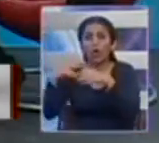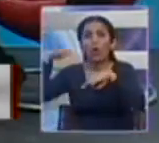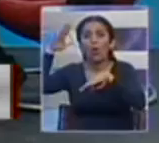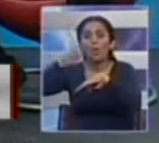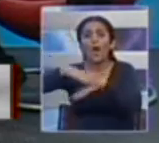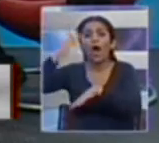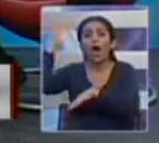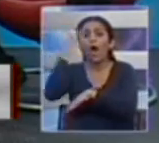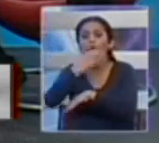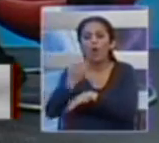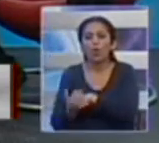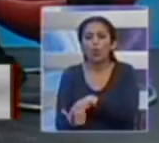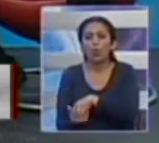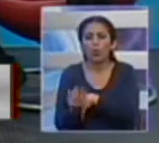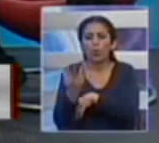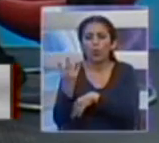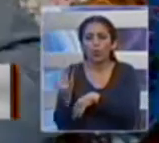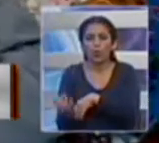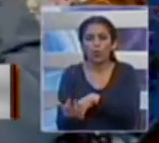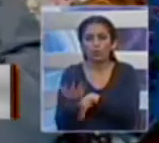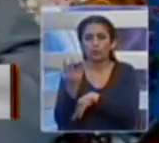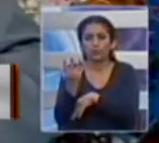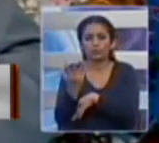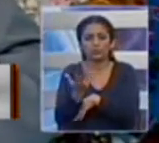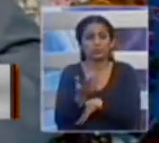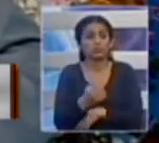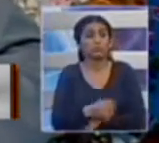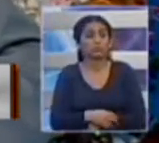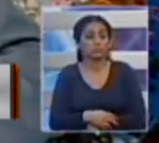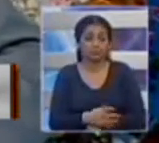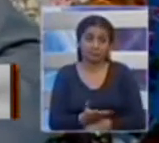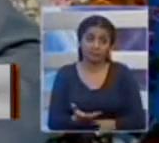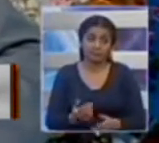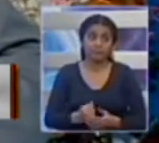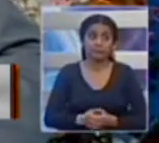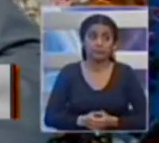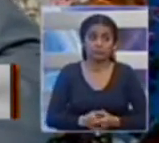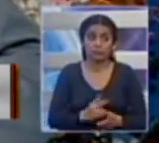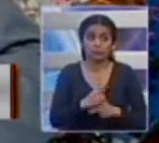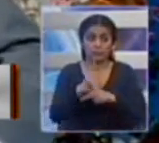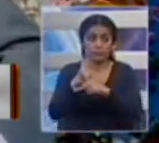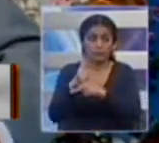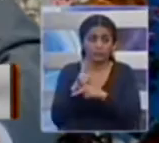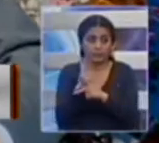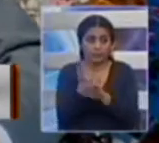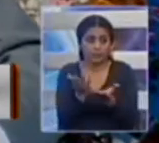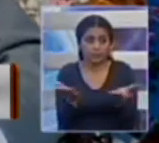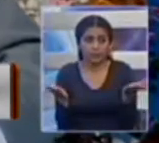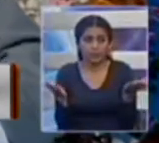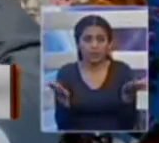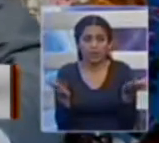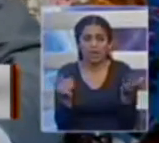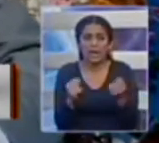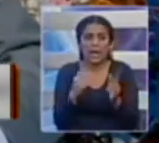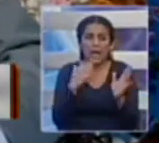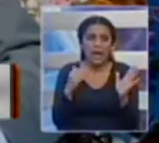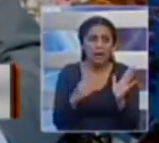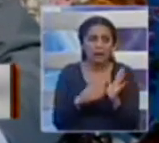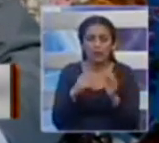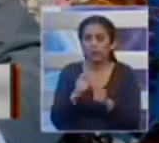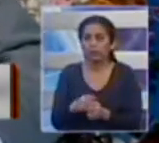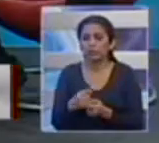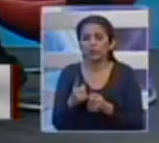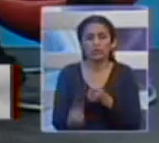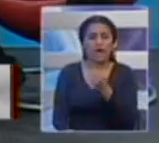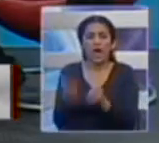que a veces, si muchos no lo tenemos, uh-huh, es que cuando se queman los viejos no hay el extintor, no hay el agua.